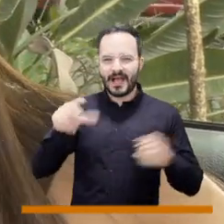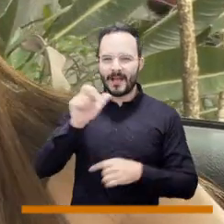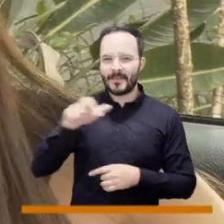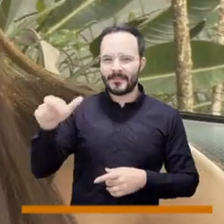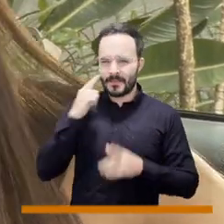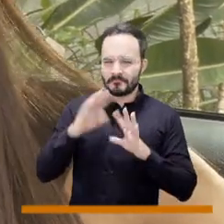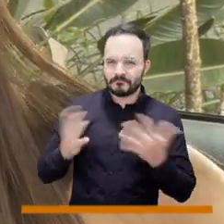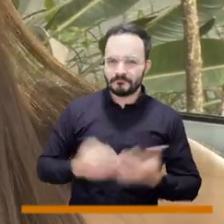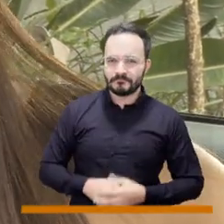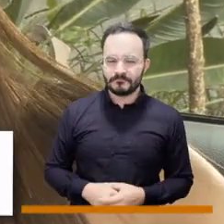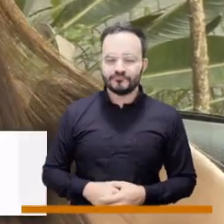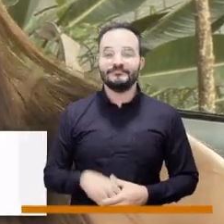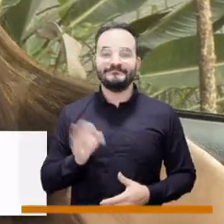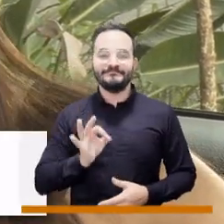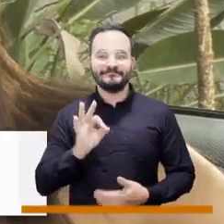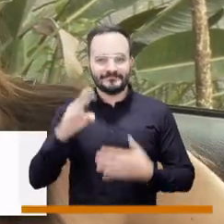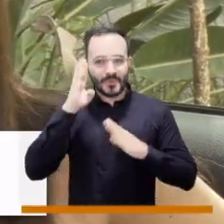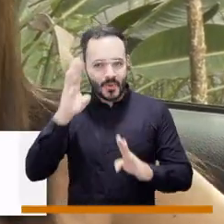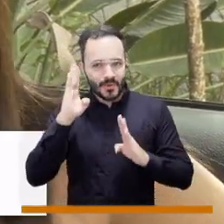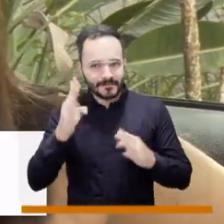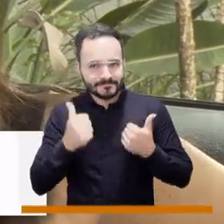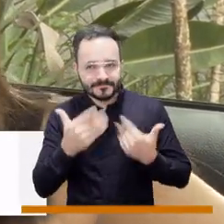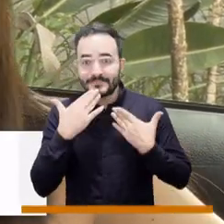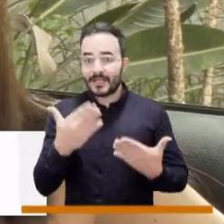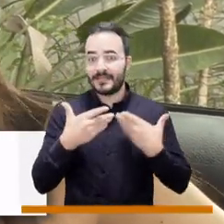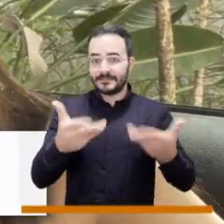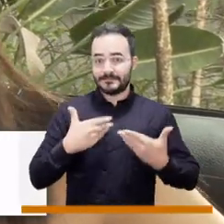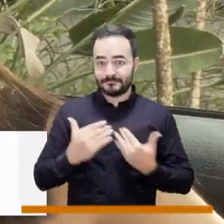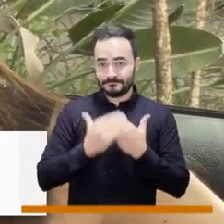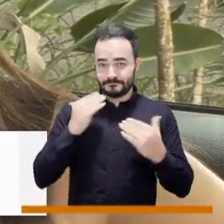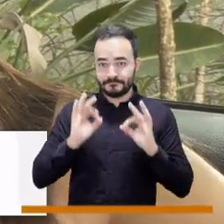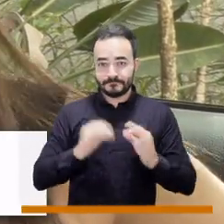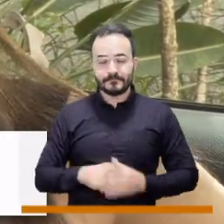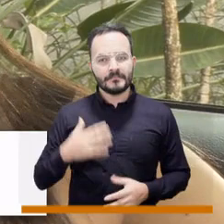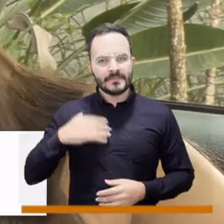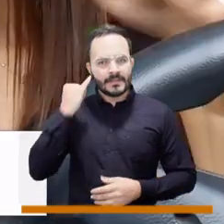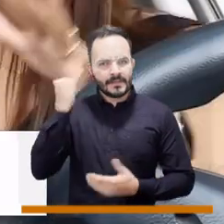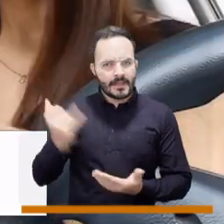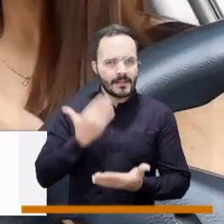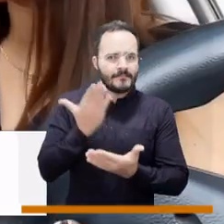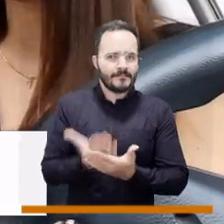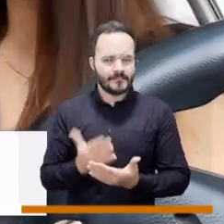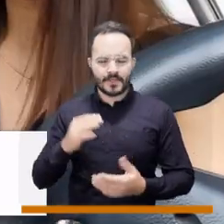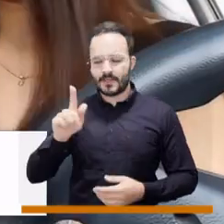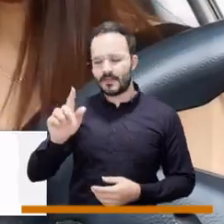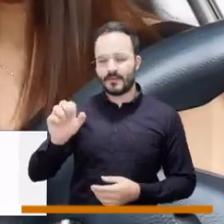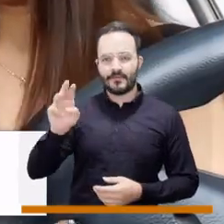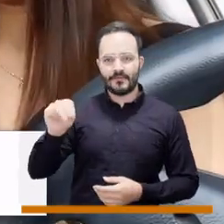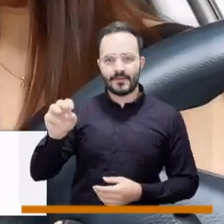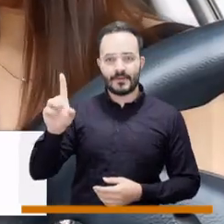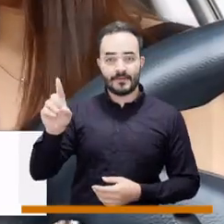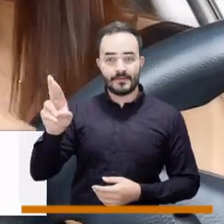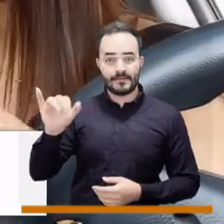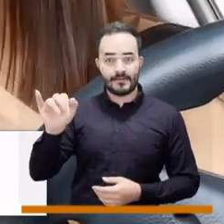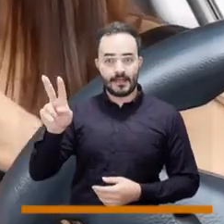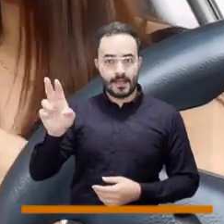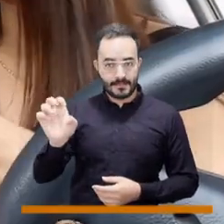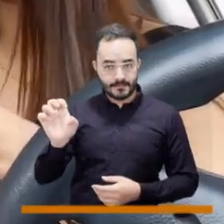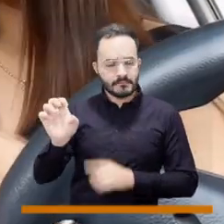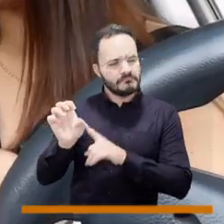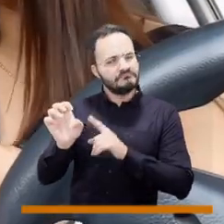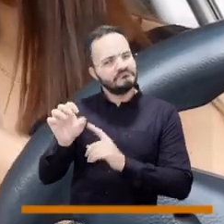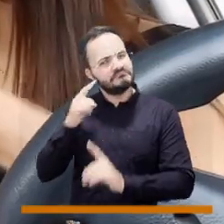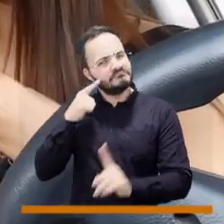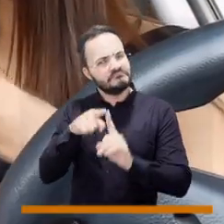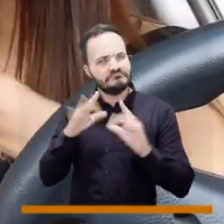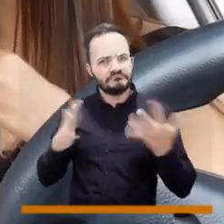Mafe, muchísimas gracias por esta invitación. Te cuento, mi iniciativa se llama FemDrive. ¿Cuál es el objetivo de FemDrive? Cuidar a todas